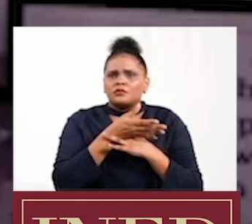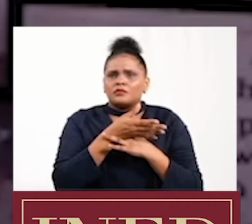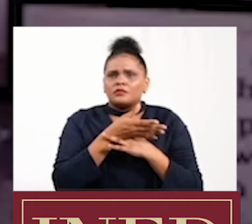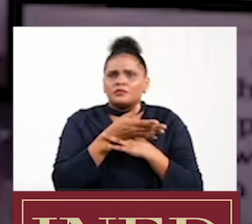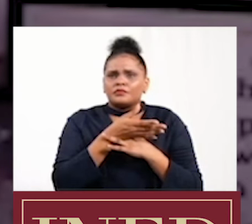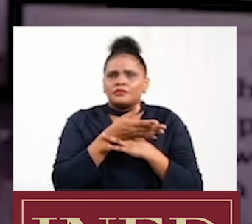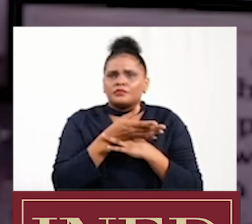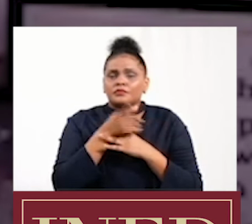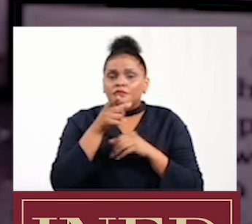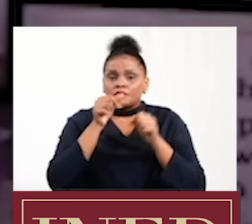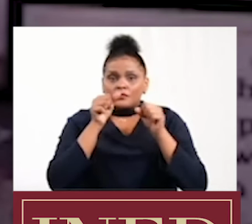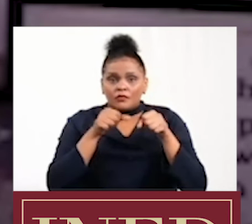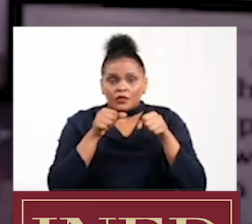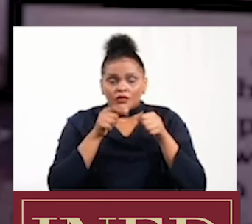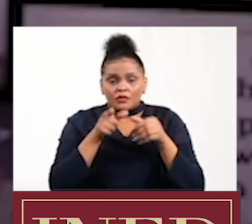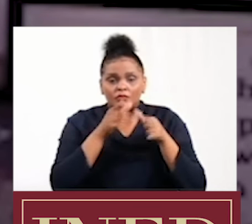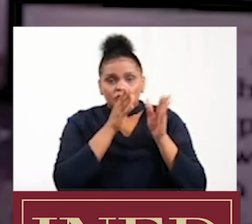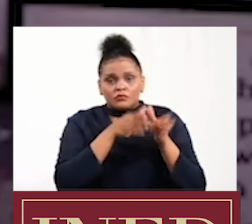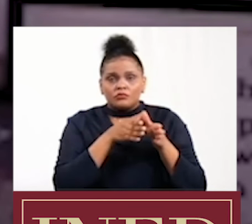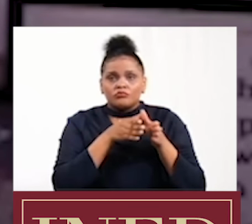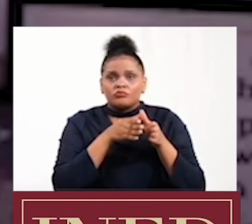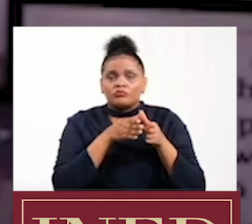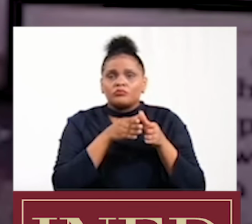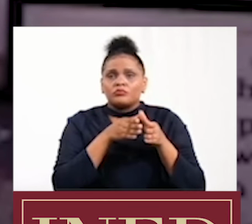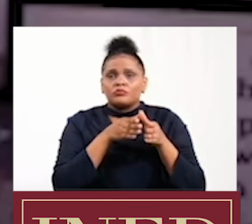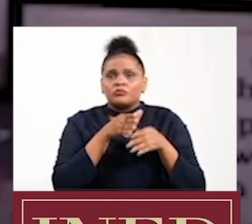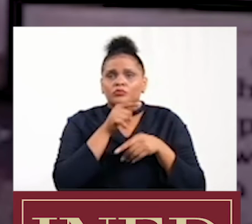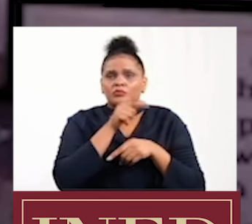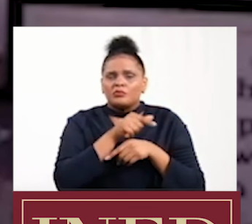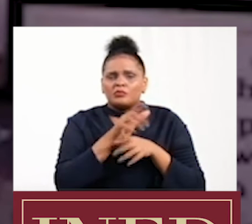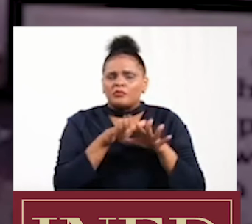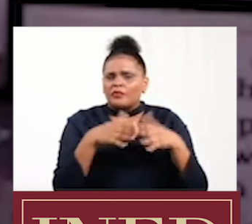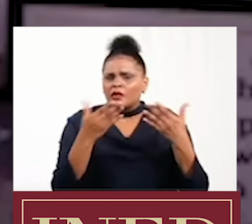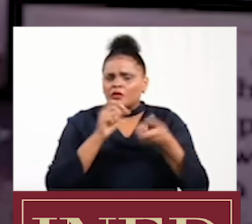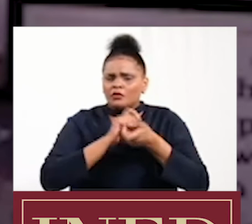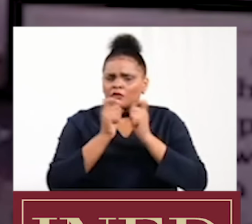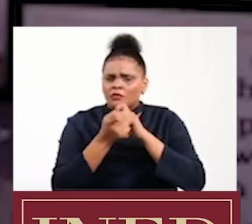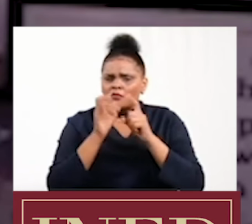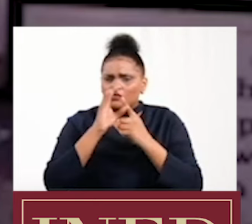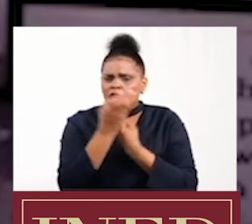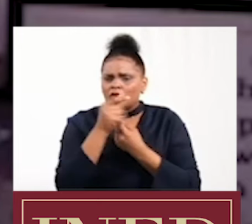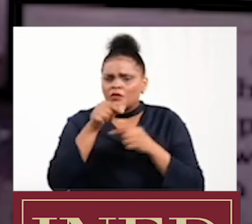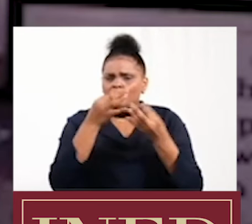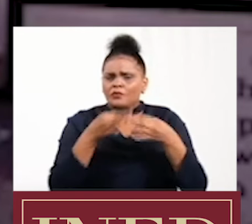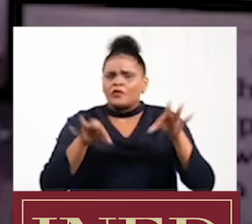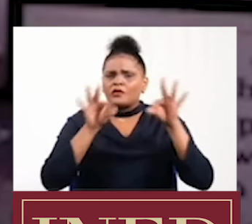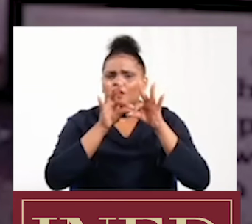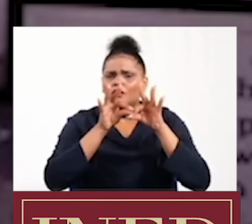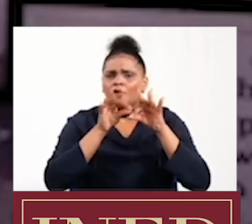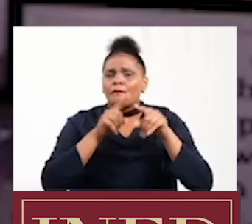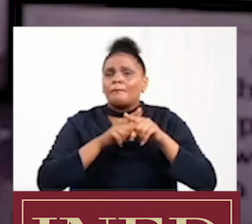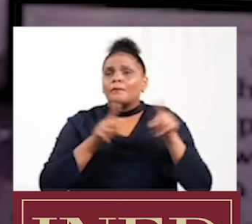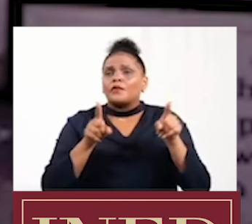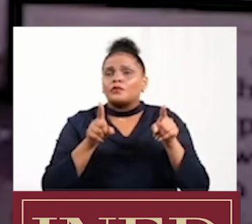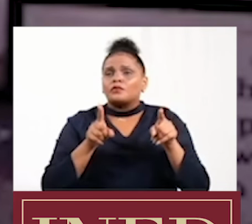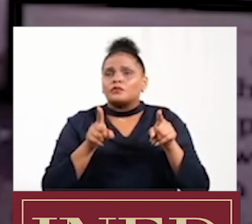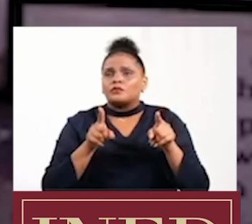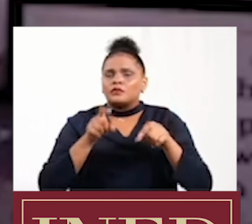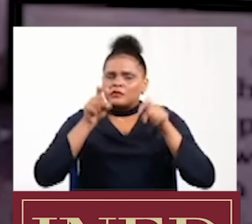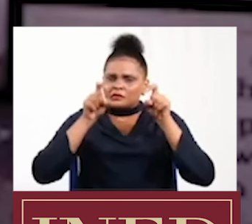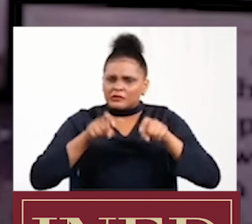esta cuestión que marcan mucho américa latina en el sentido de que los cambios culturales siendo importantes son lentos por lo tanto